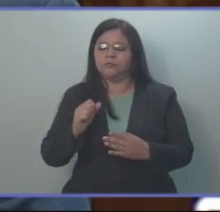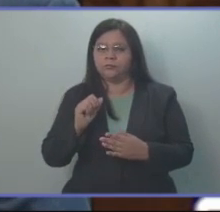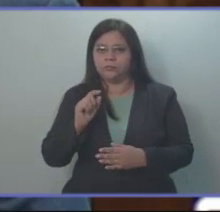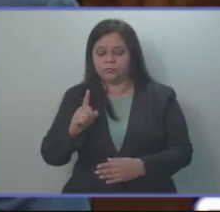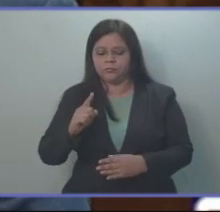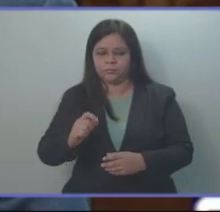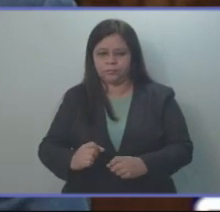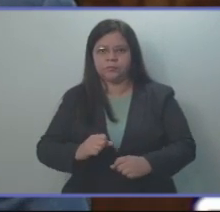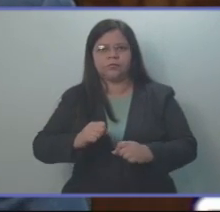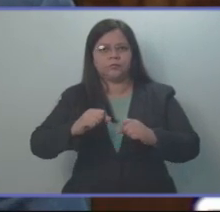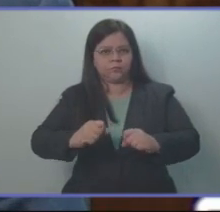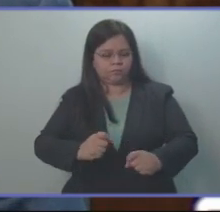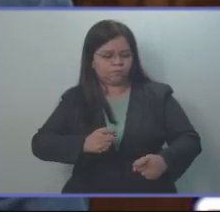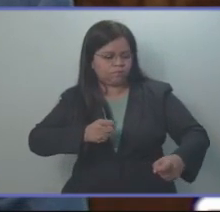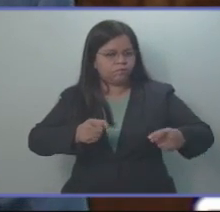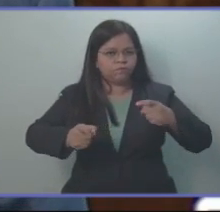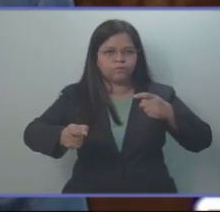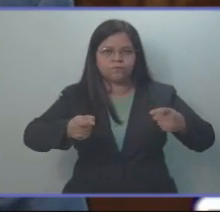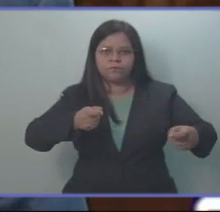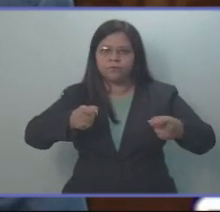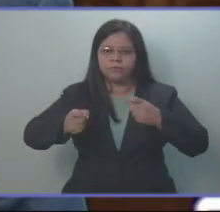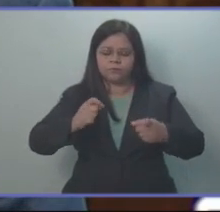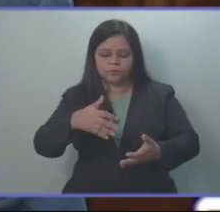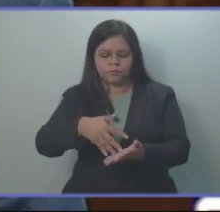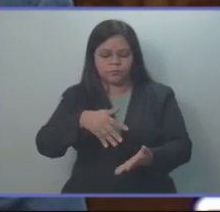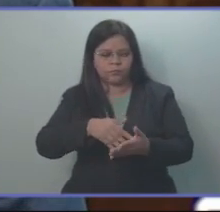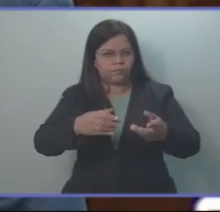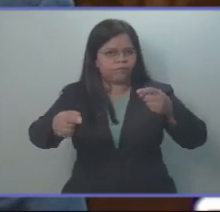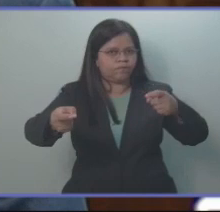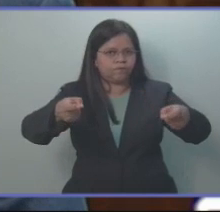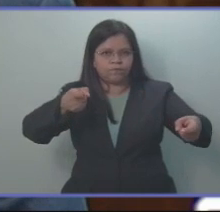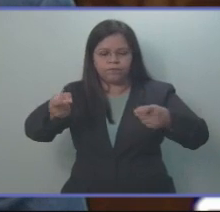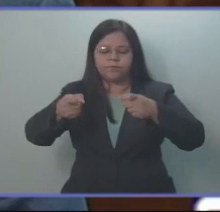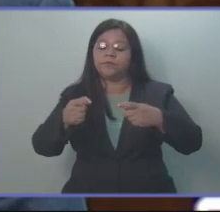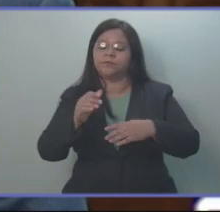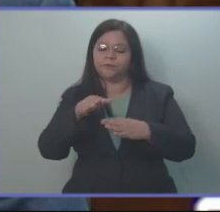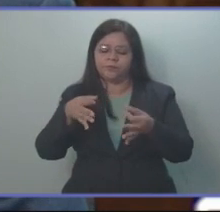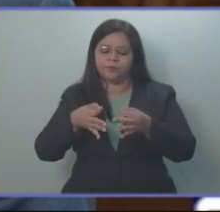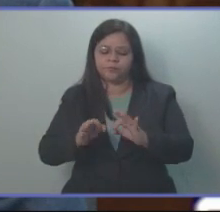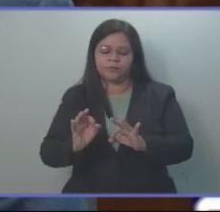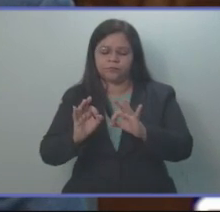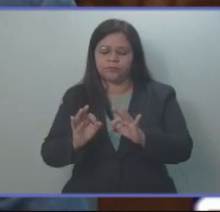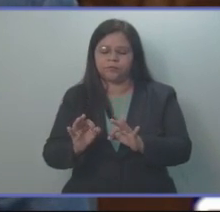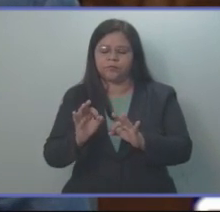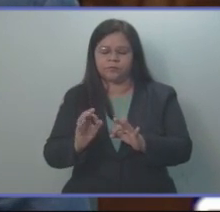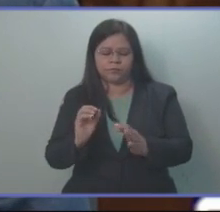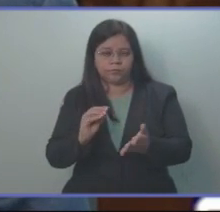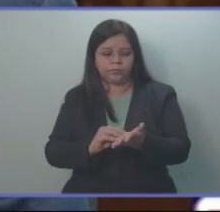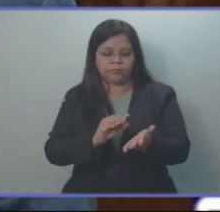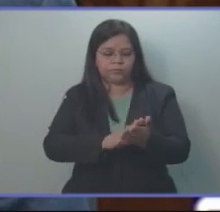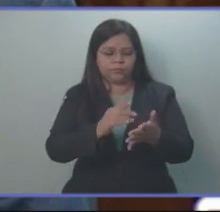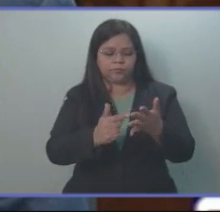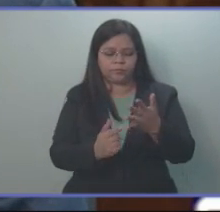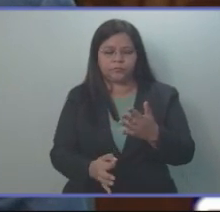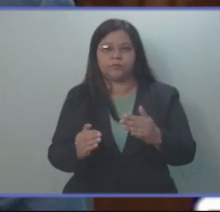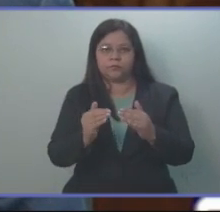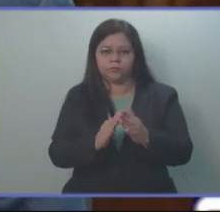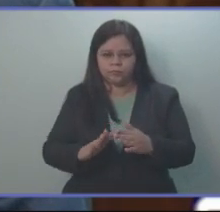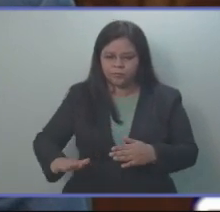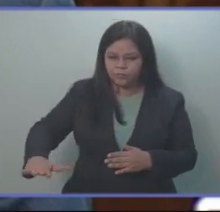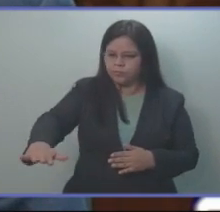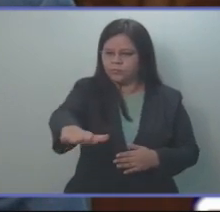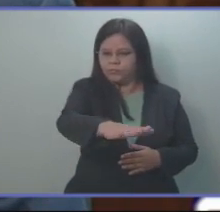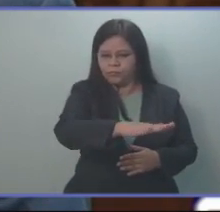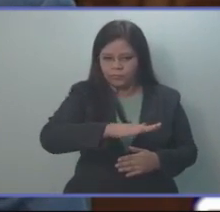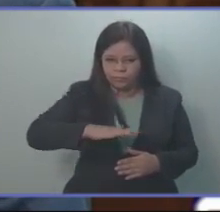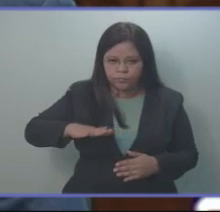que la soberanía reside en el pueblo, que la ejercen en la forma prescrita y dentro de los límites de esta, y que el territorio de la República sobre